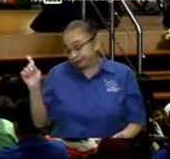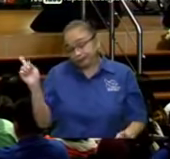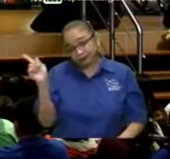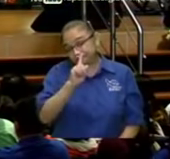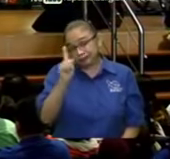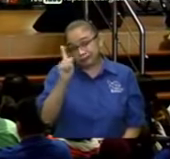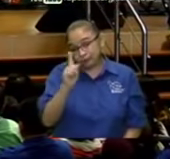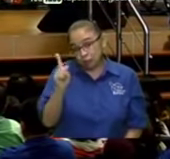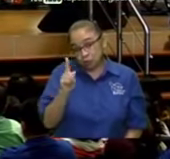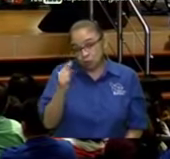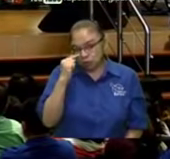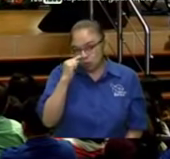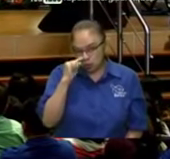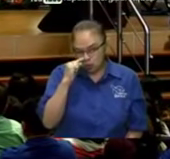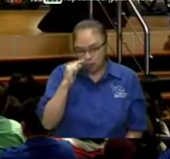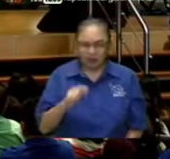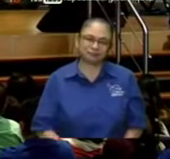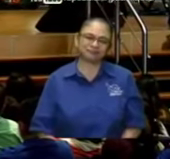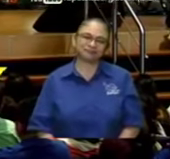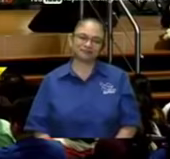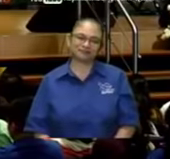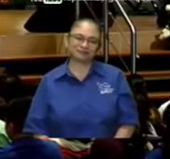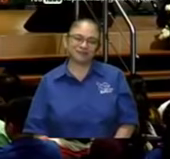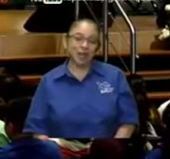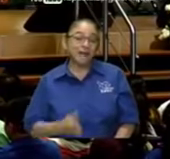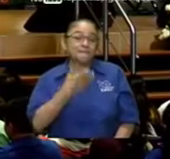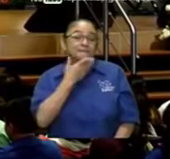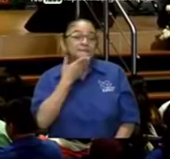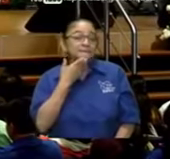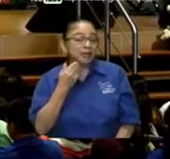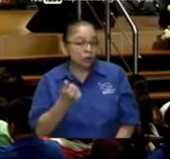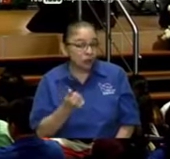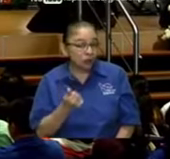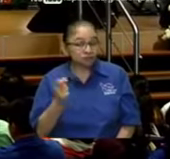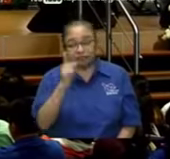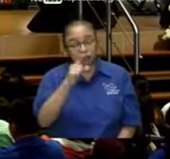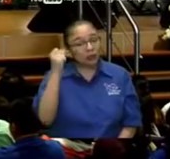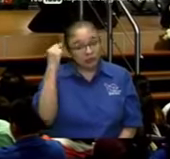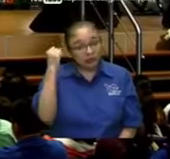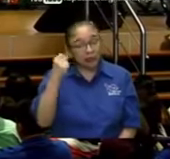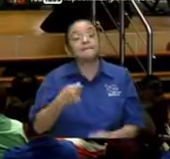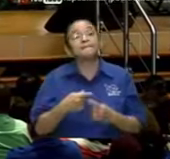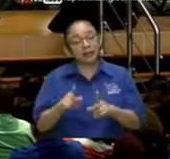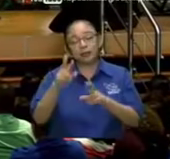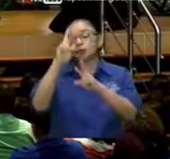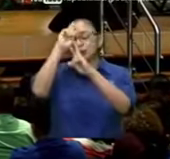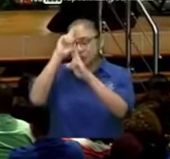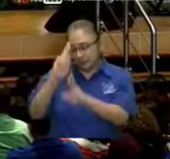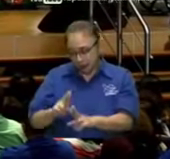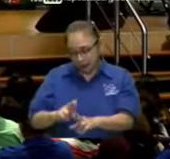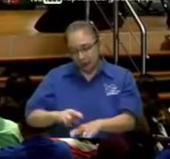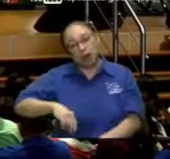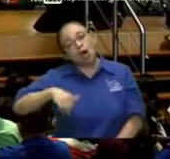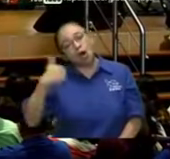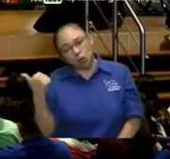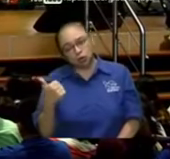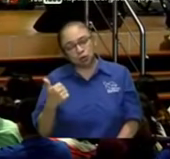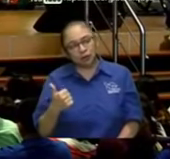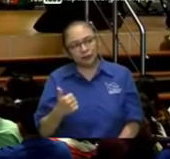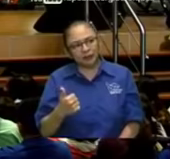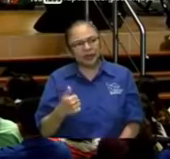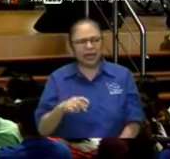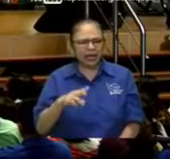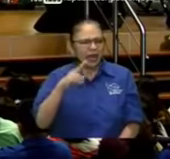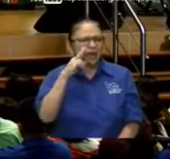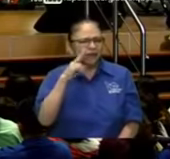yo ni me meto ahí. Mejor no entendía, pero sí respetaba. Y otro concepto es la distorsión, que altera la